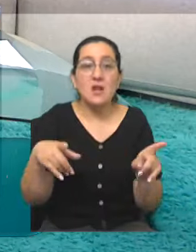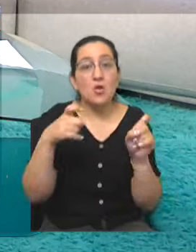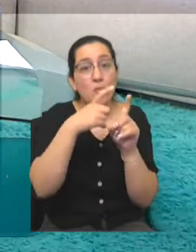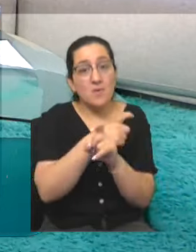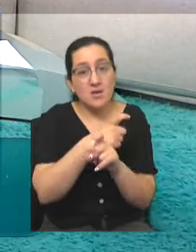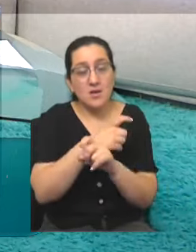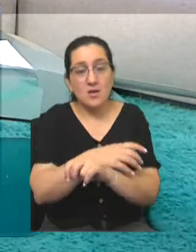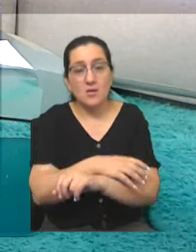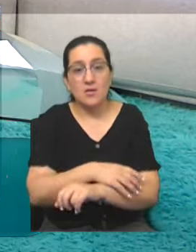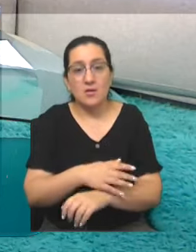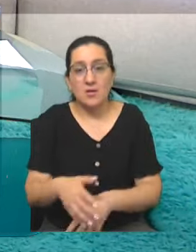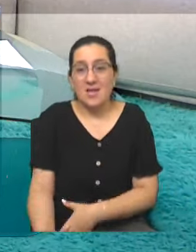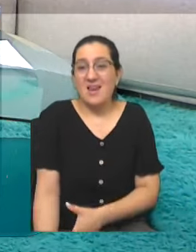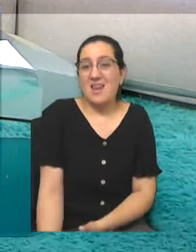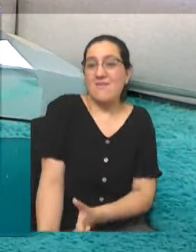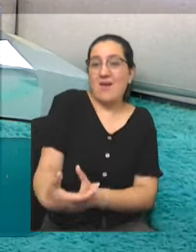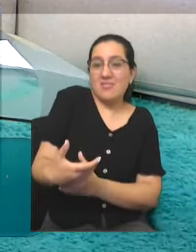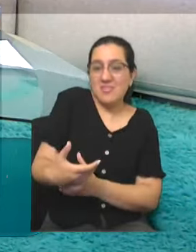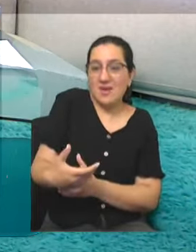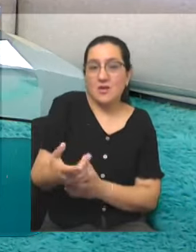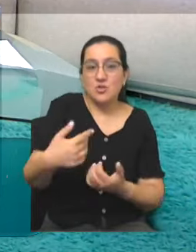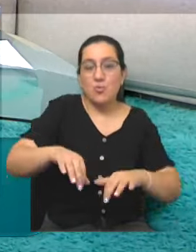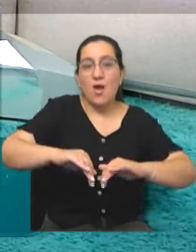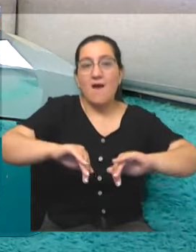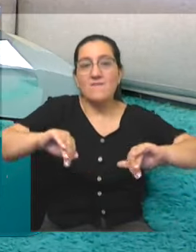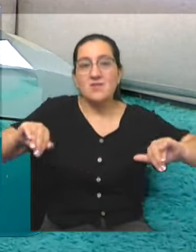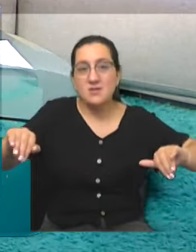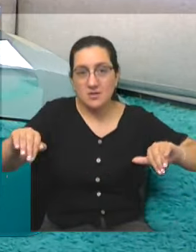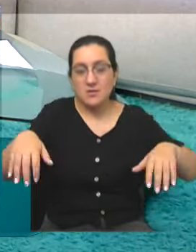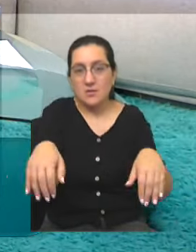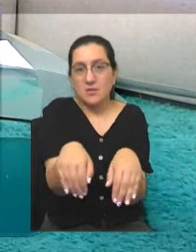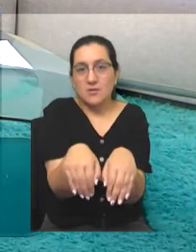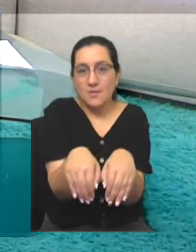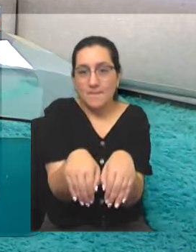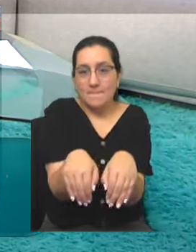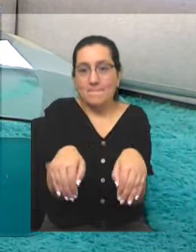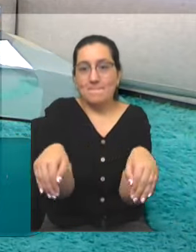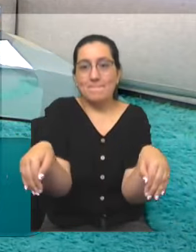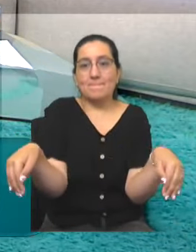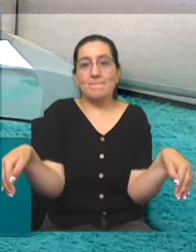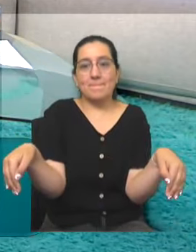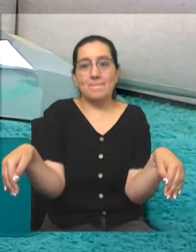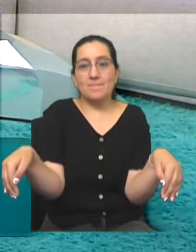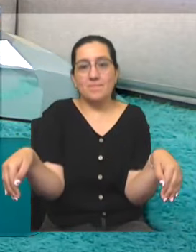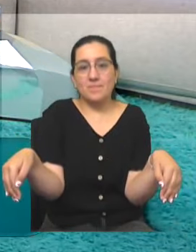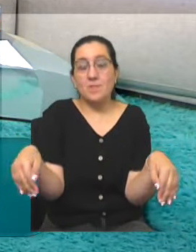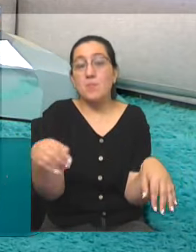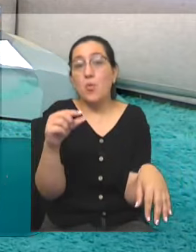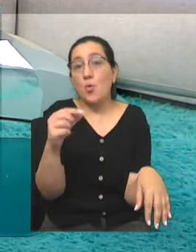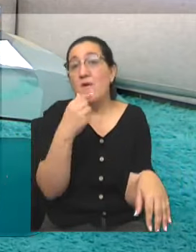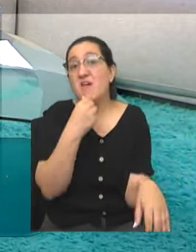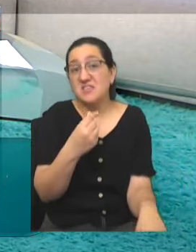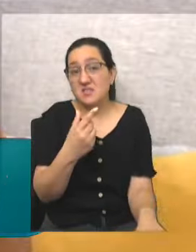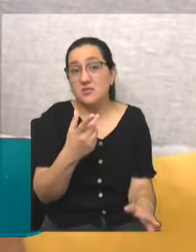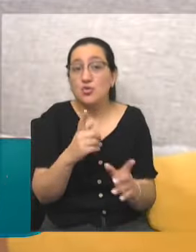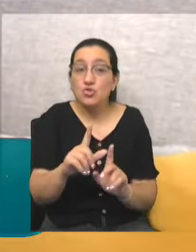denomina impacto fémoroacetabular, entonces puedo abrir un poquito la pierna y llevarla así, que es un poco más fácil. ¿Bien? Entonces todo lo